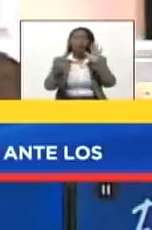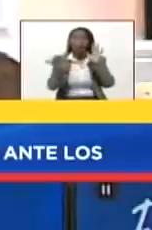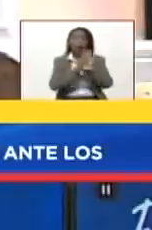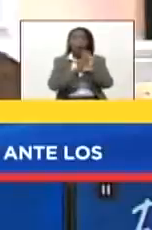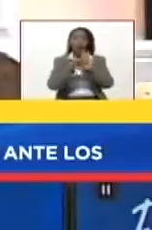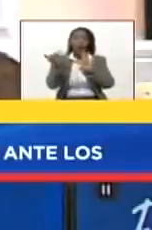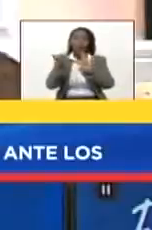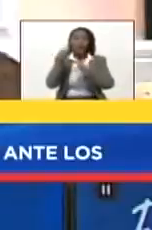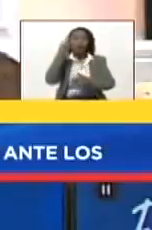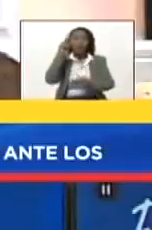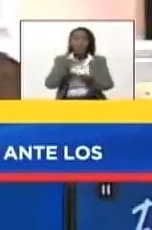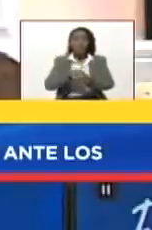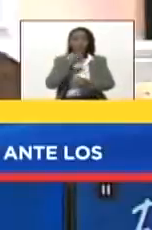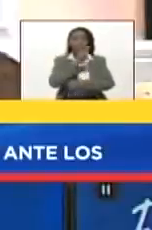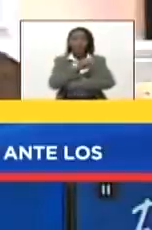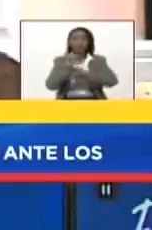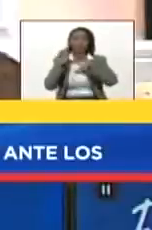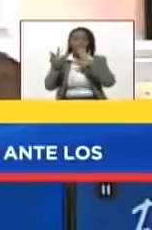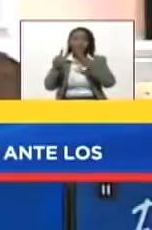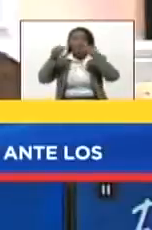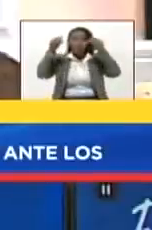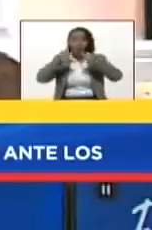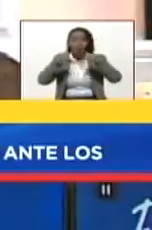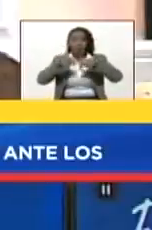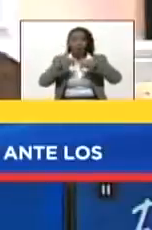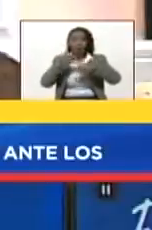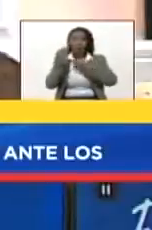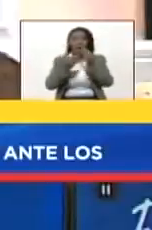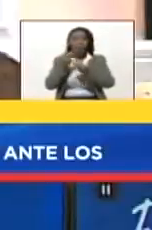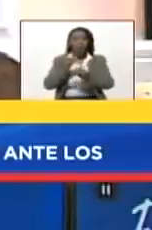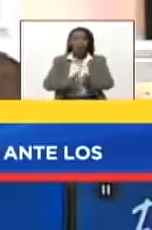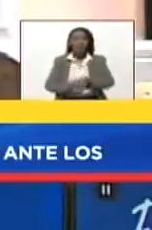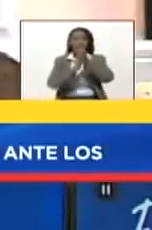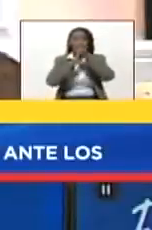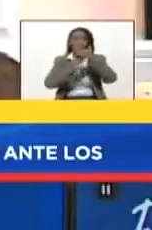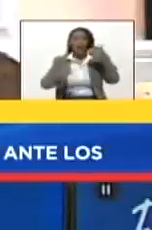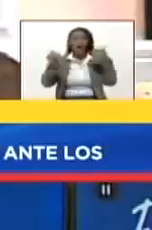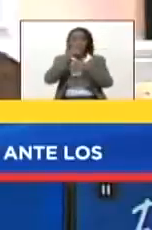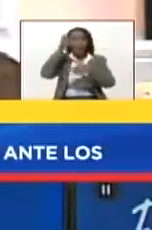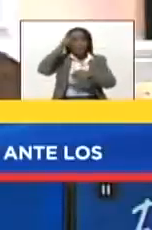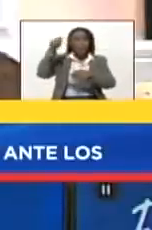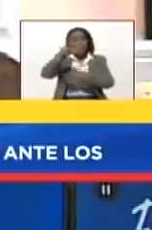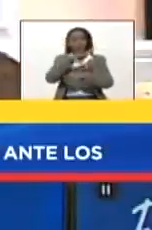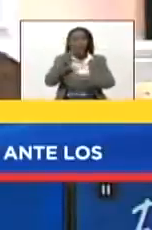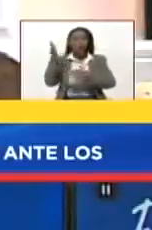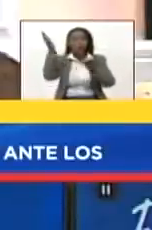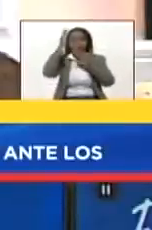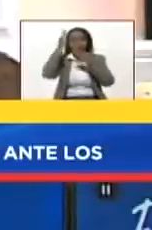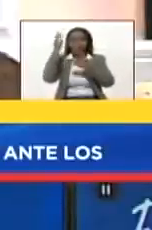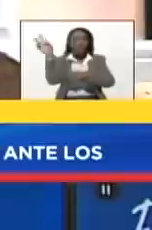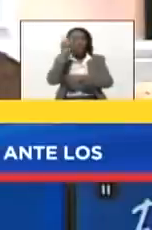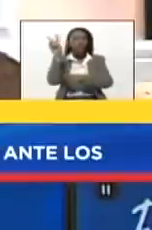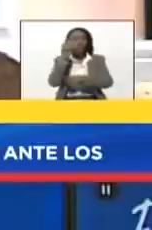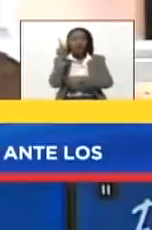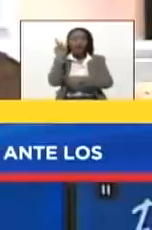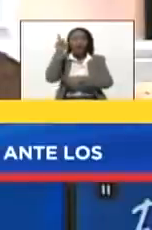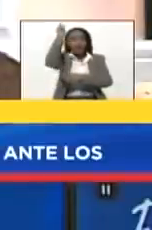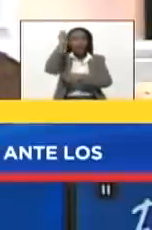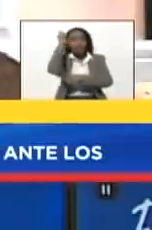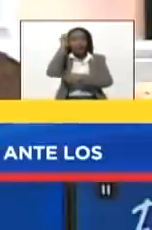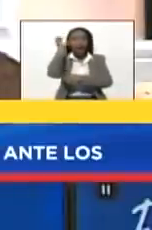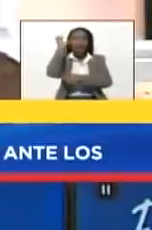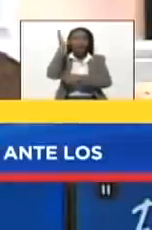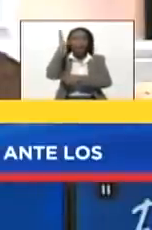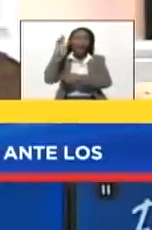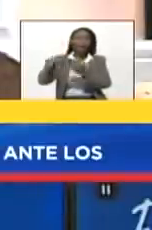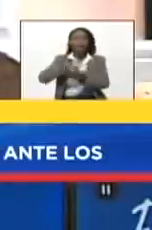del 2017, y hoy como chamana mayor de los pueblos indios de Venezuela, es diputada a la